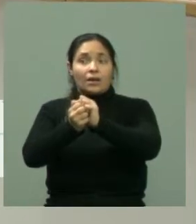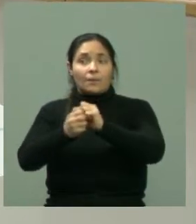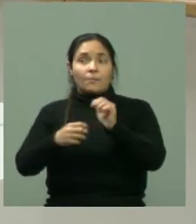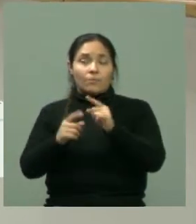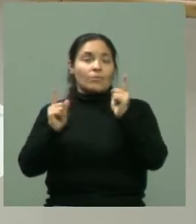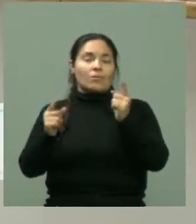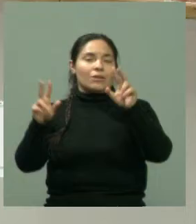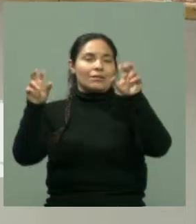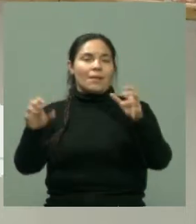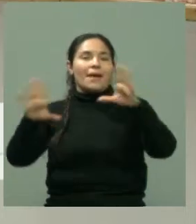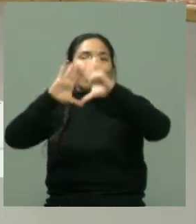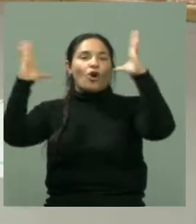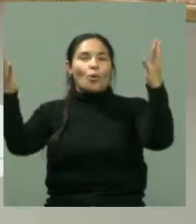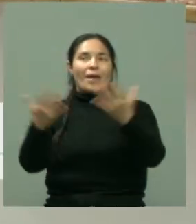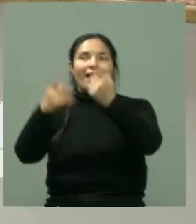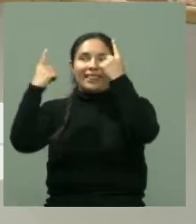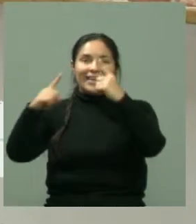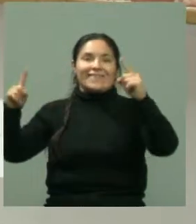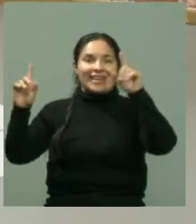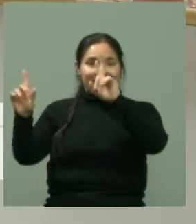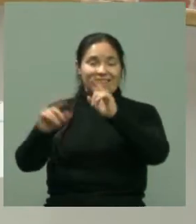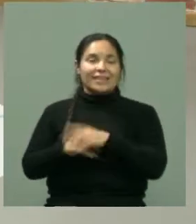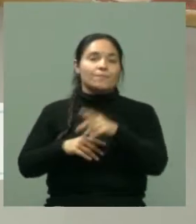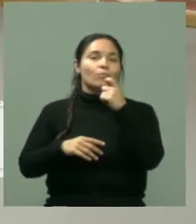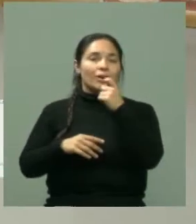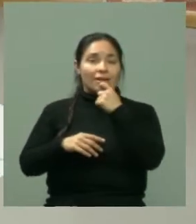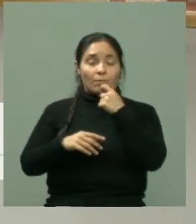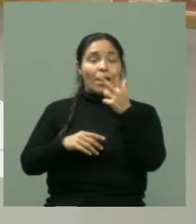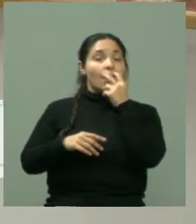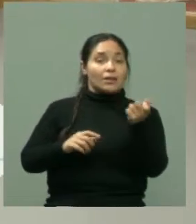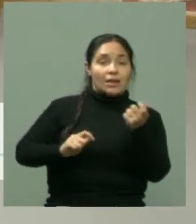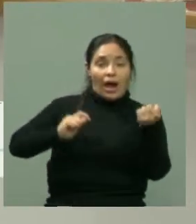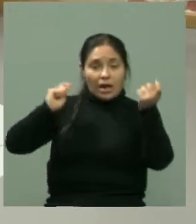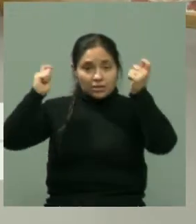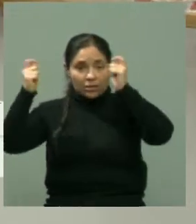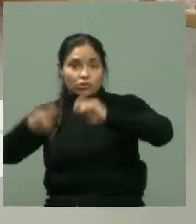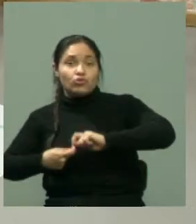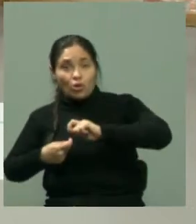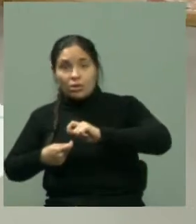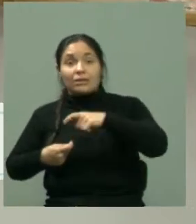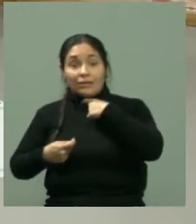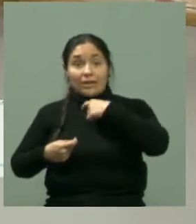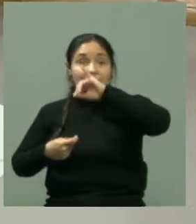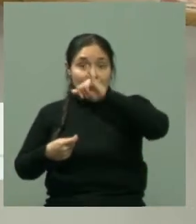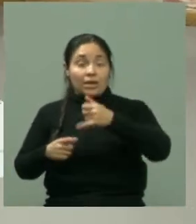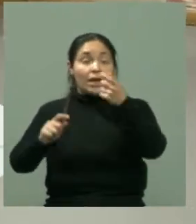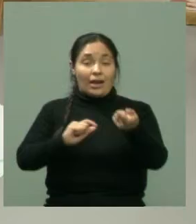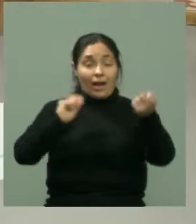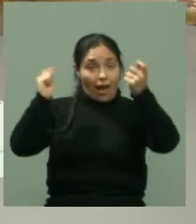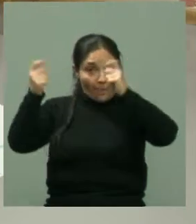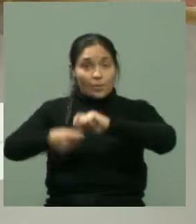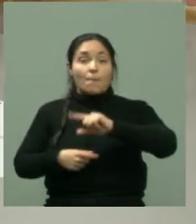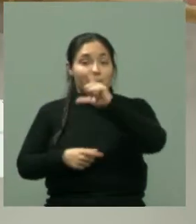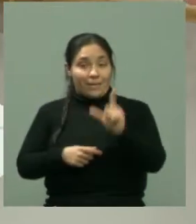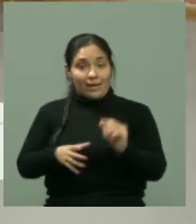global. Entonces, pero al fin y al cabo, quienes quieran hacer la transición energética o que quieran realizar otros cambios dentro de un